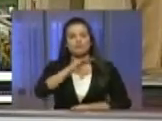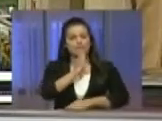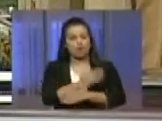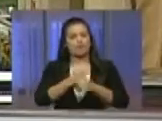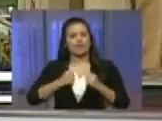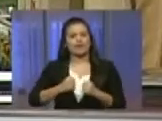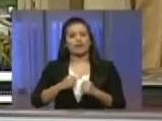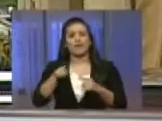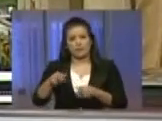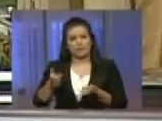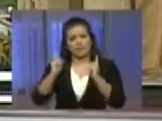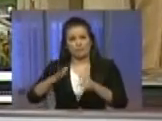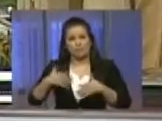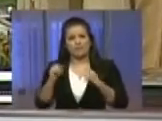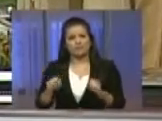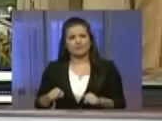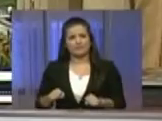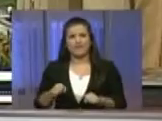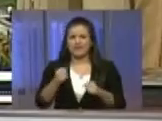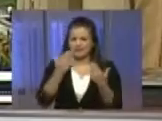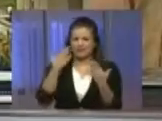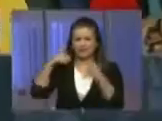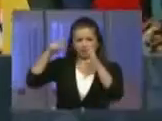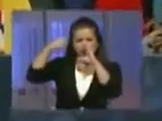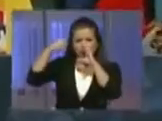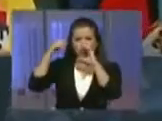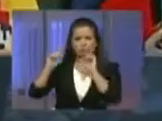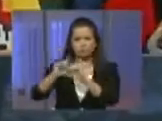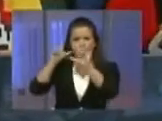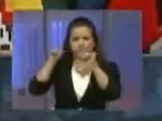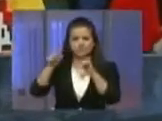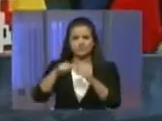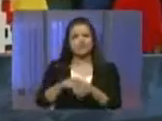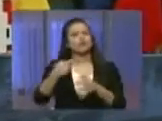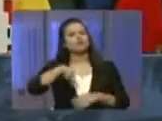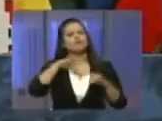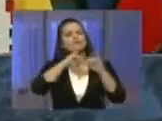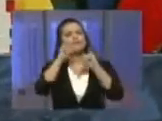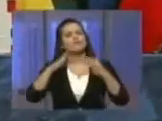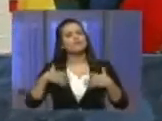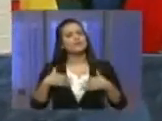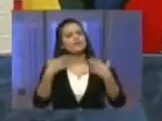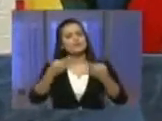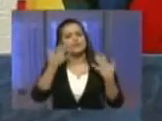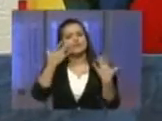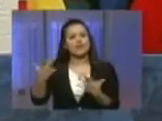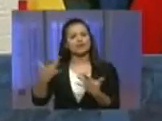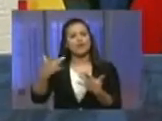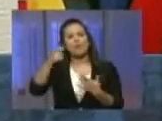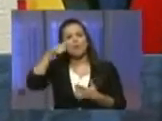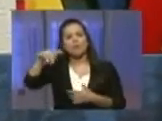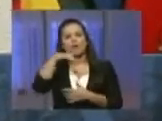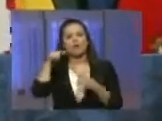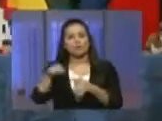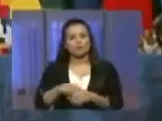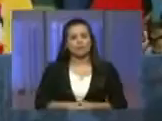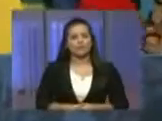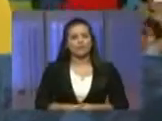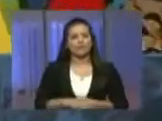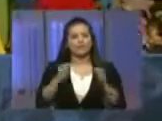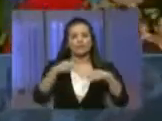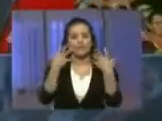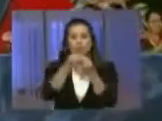puede por favor dejen las imágenes nosotros somos felices viendo el poder popular viviendo junto al